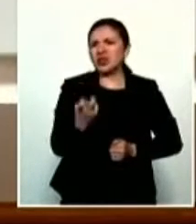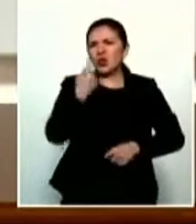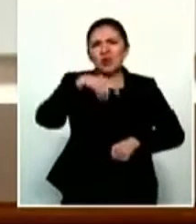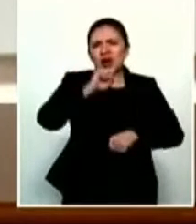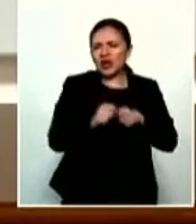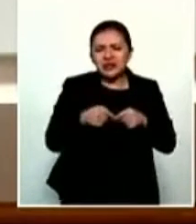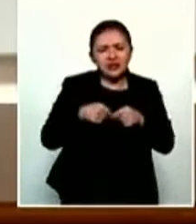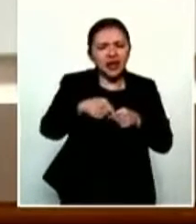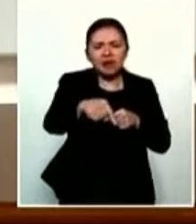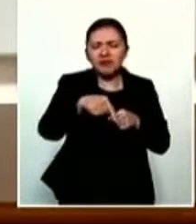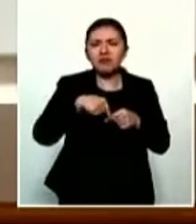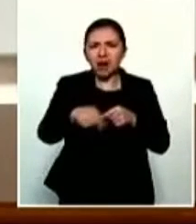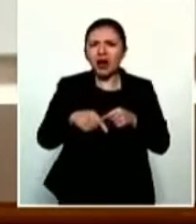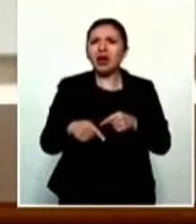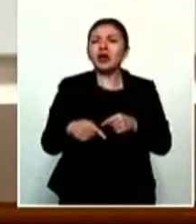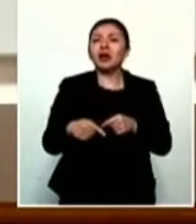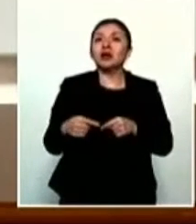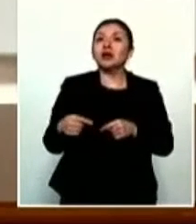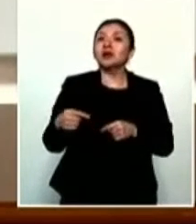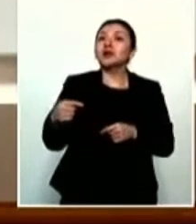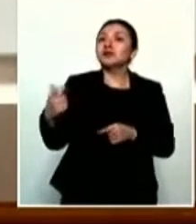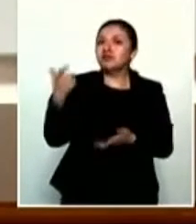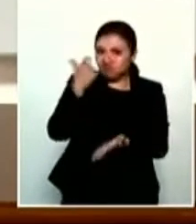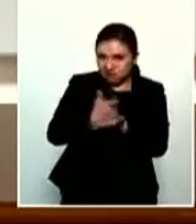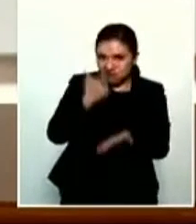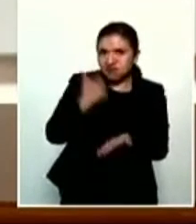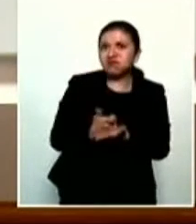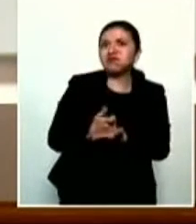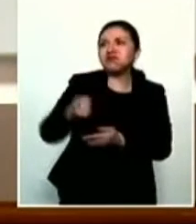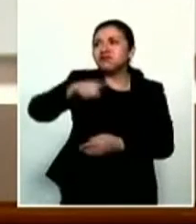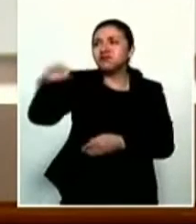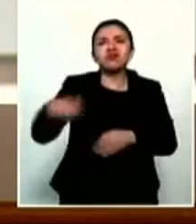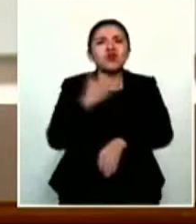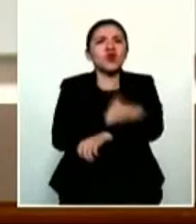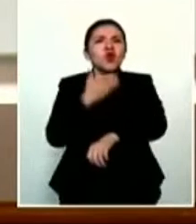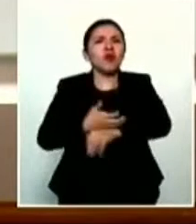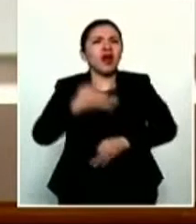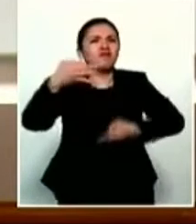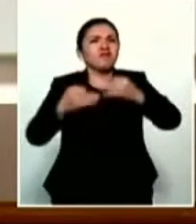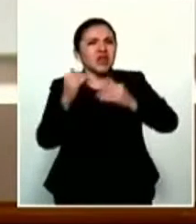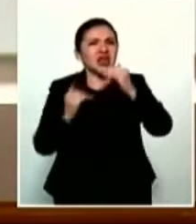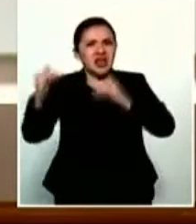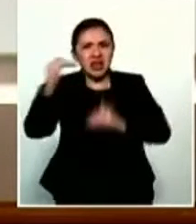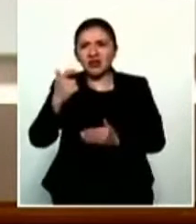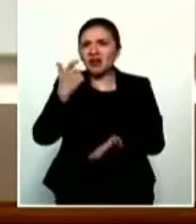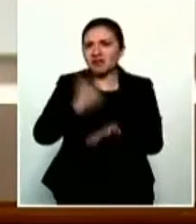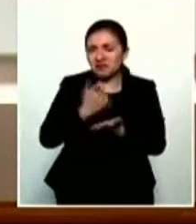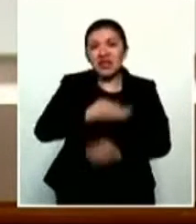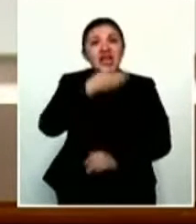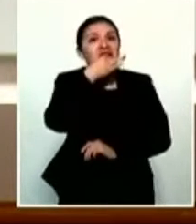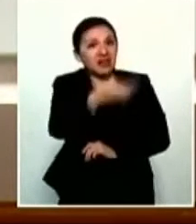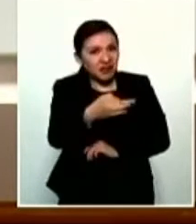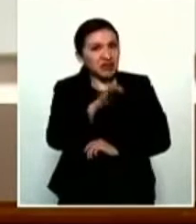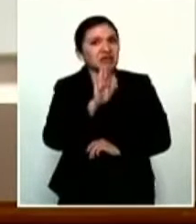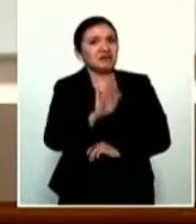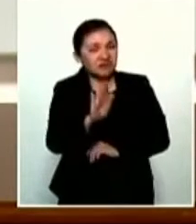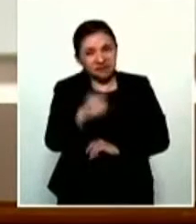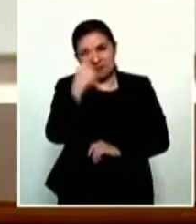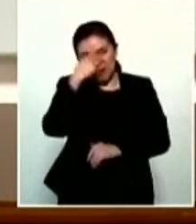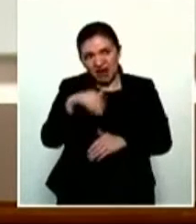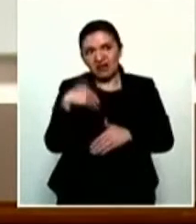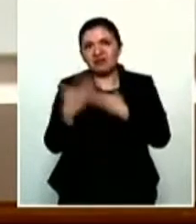semana varias amenazas veladas de compañeros ministros, varias advertencias de diferente